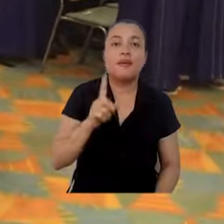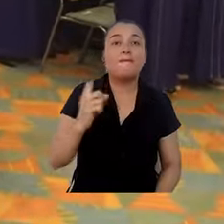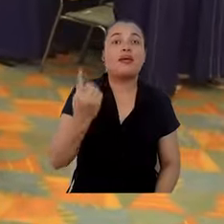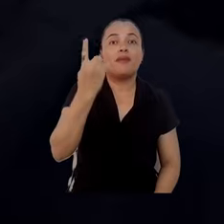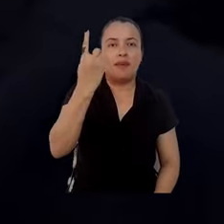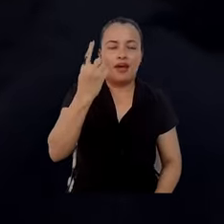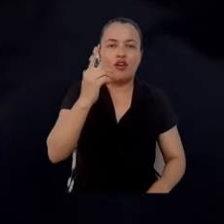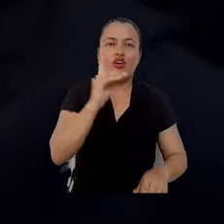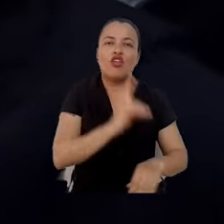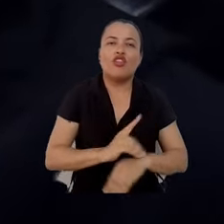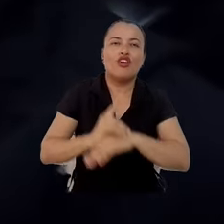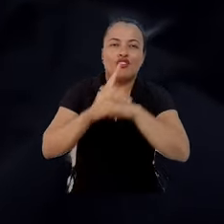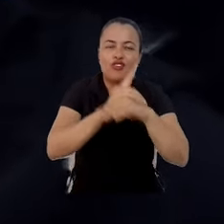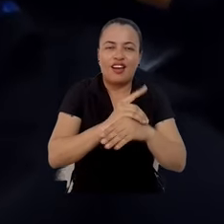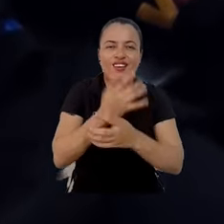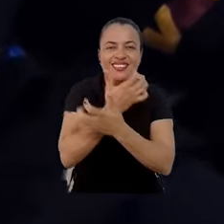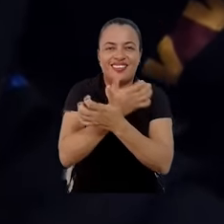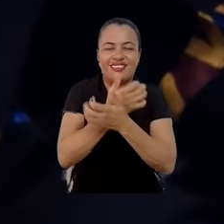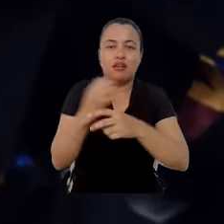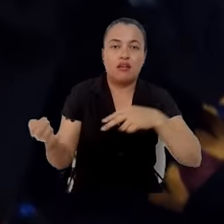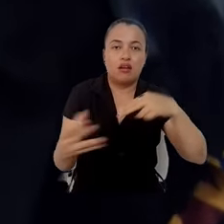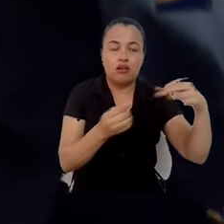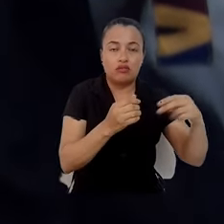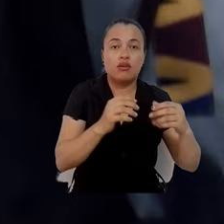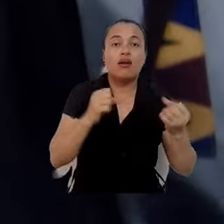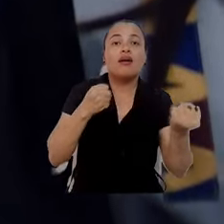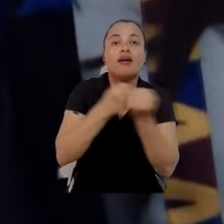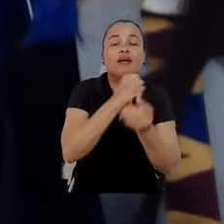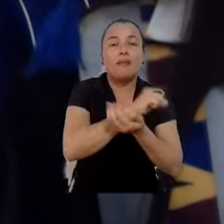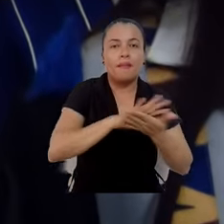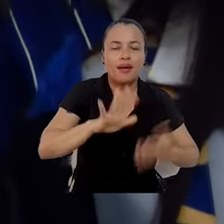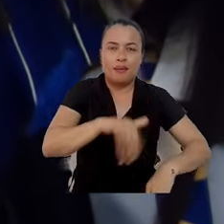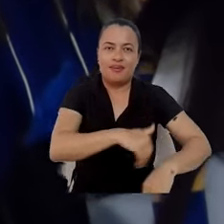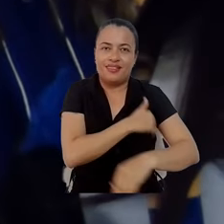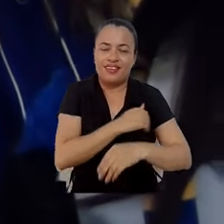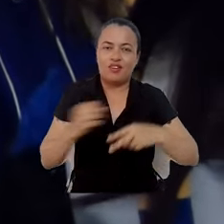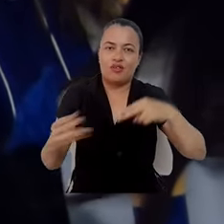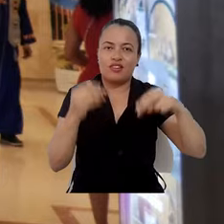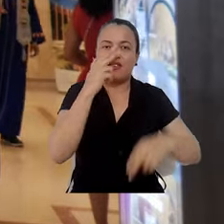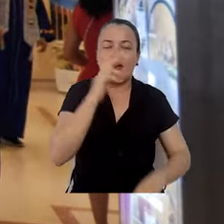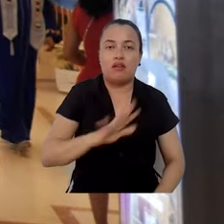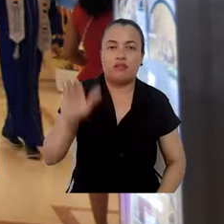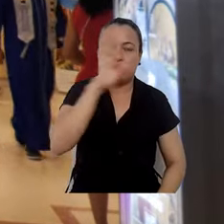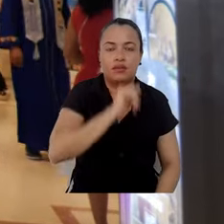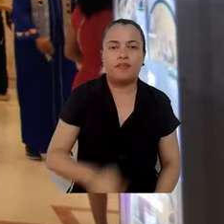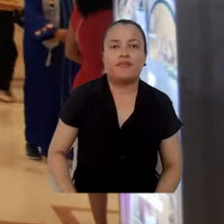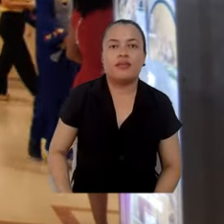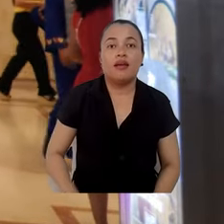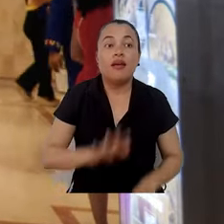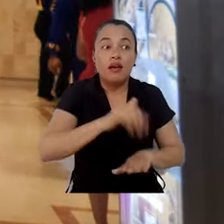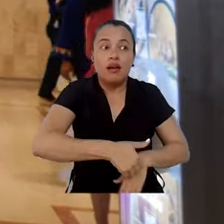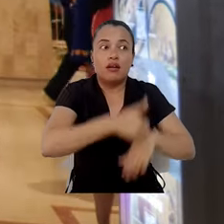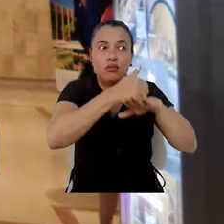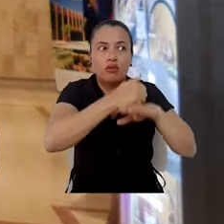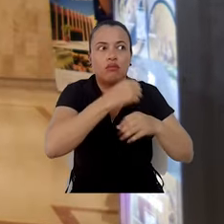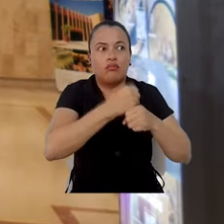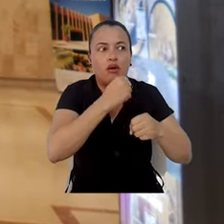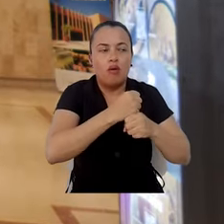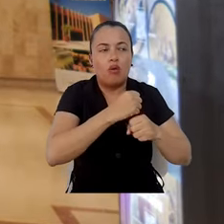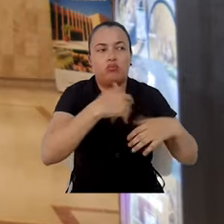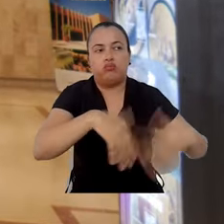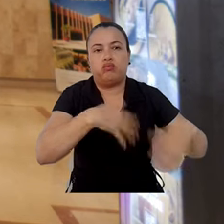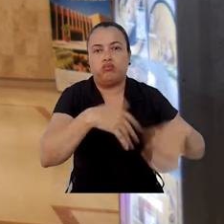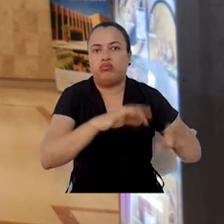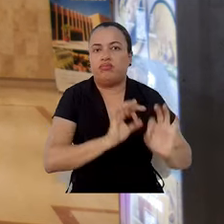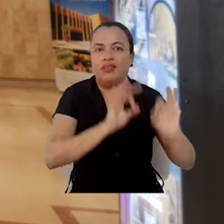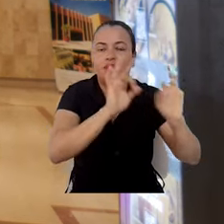encuentra el primero del doctorado en ciencias de la educación con beca del Ministerio de Educación nacional el rector viene realizando una labor estupenda